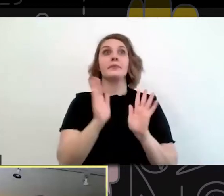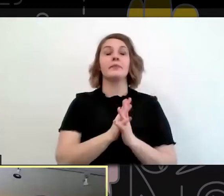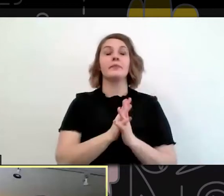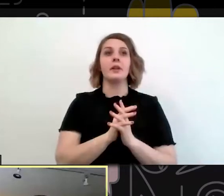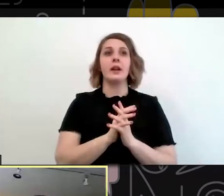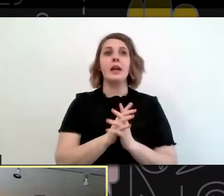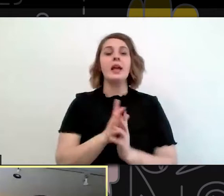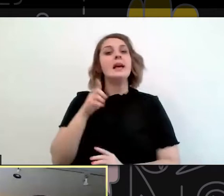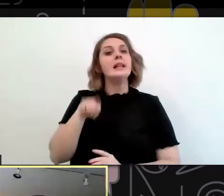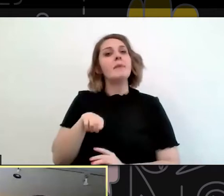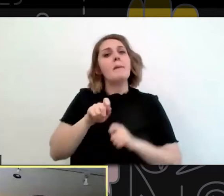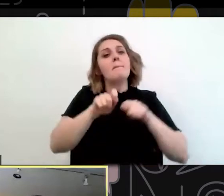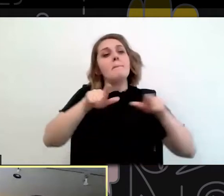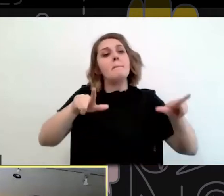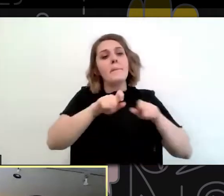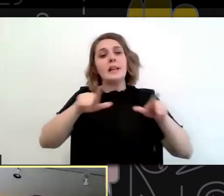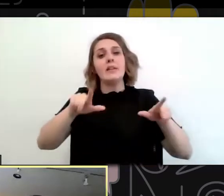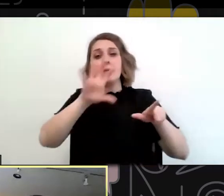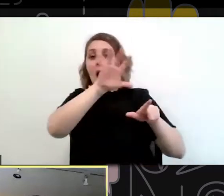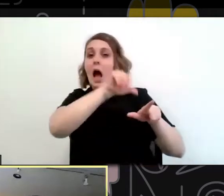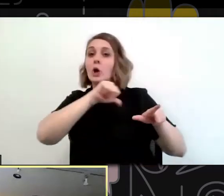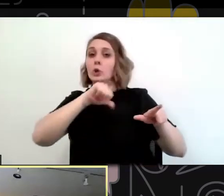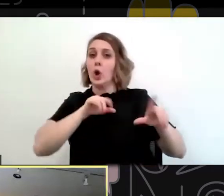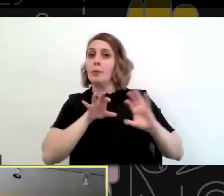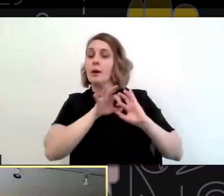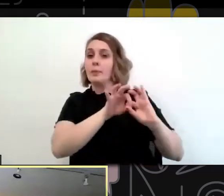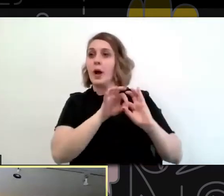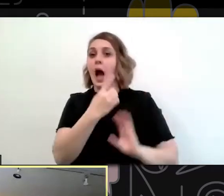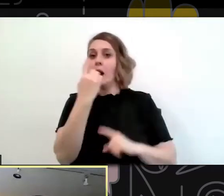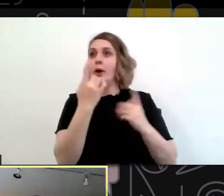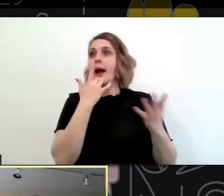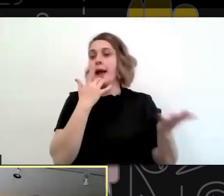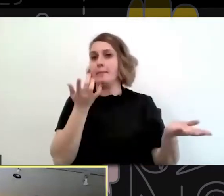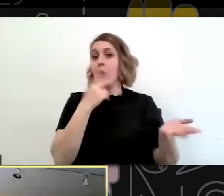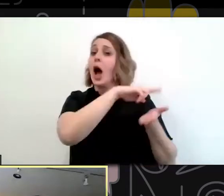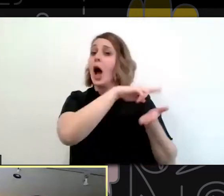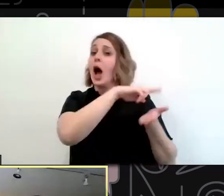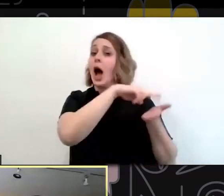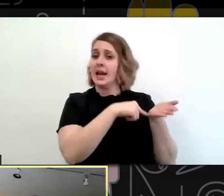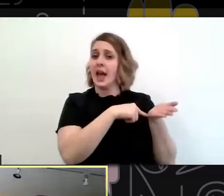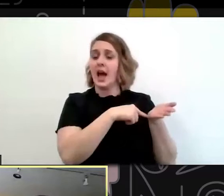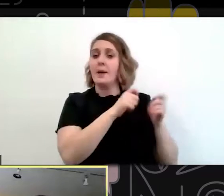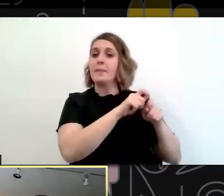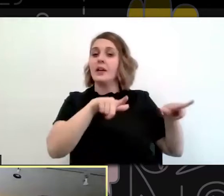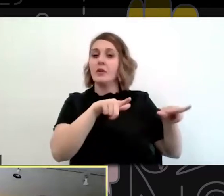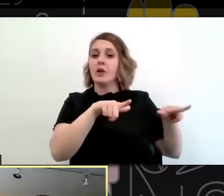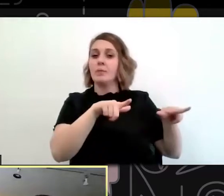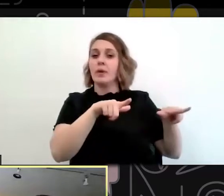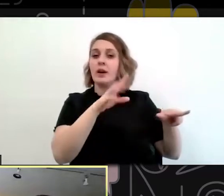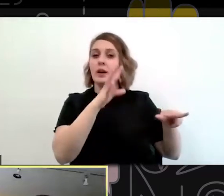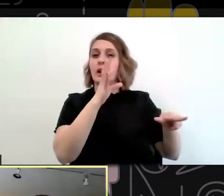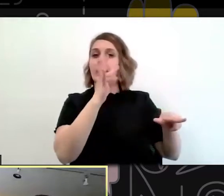Hay alguna plataforma autonómica, pues en concreto en Galicia, la plataforma